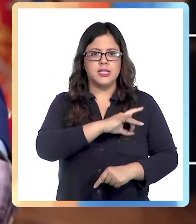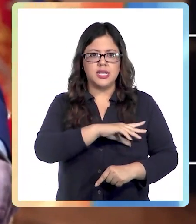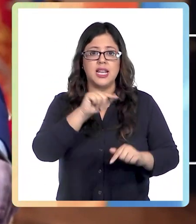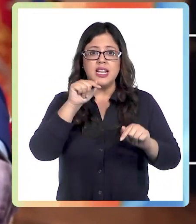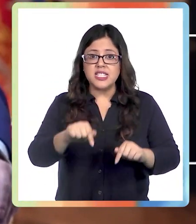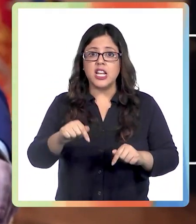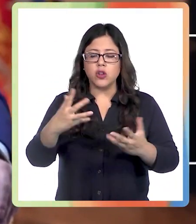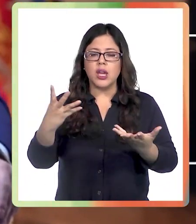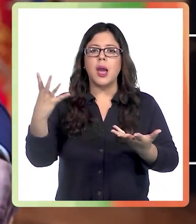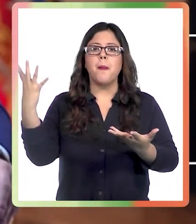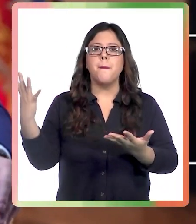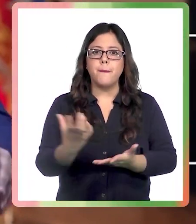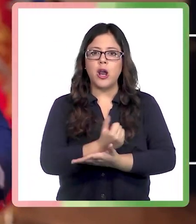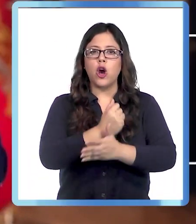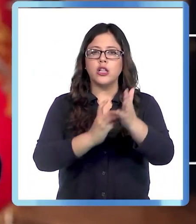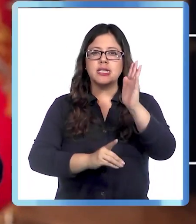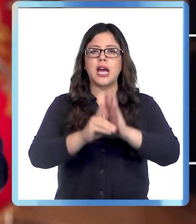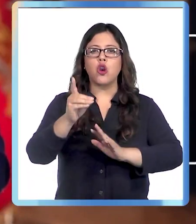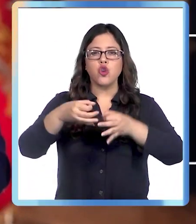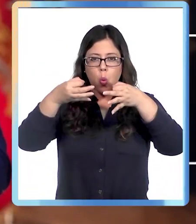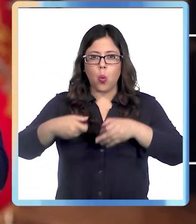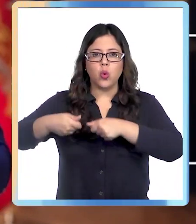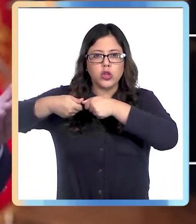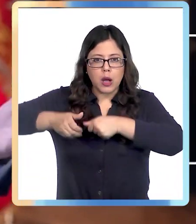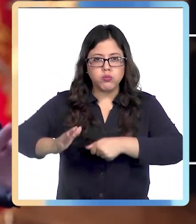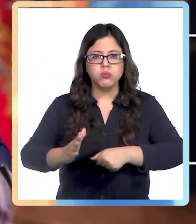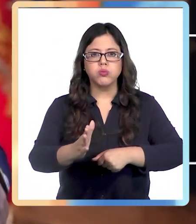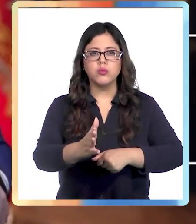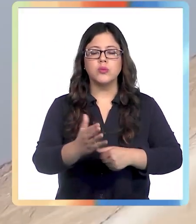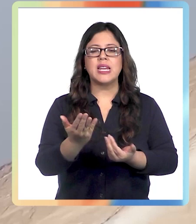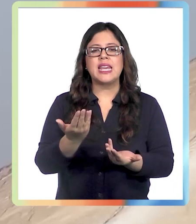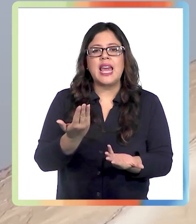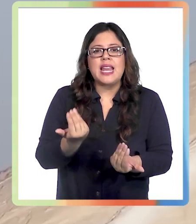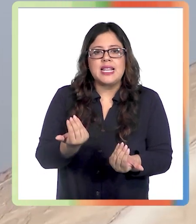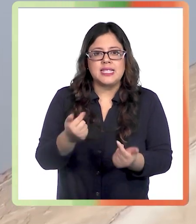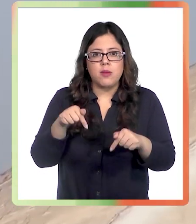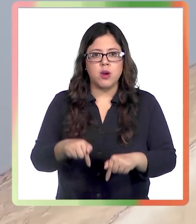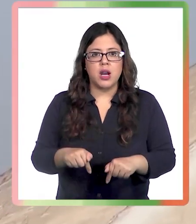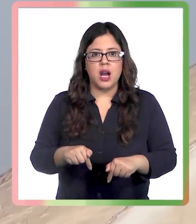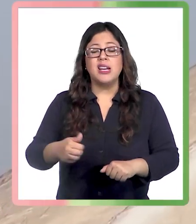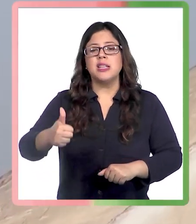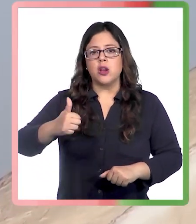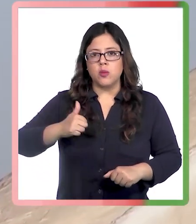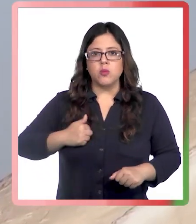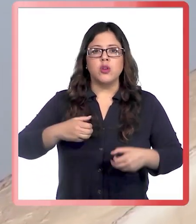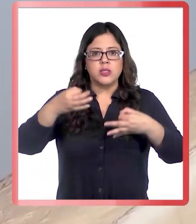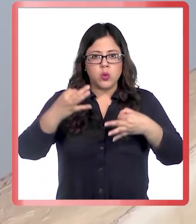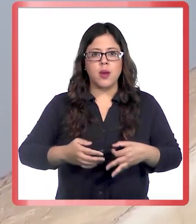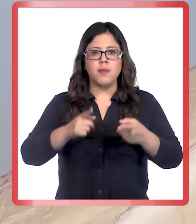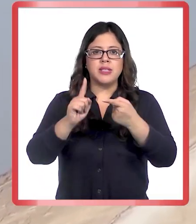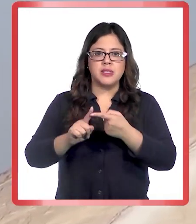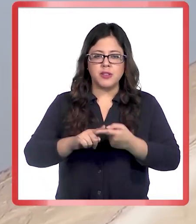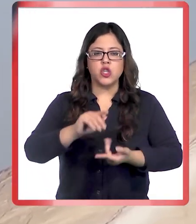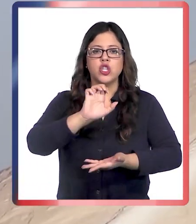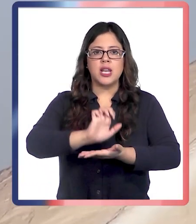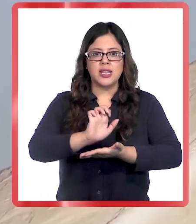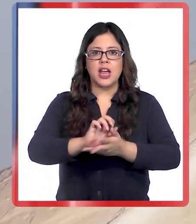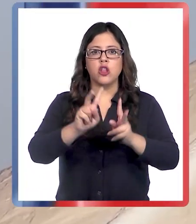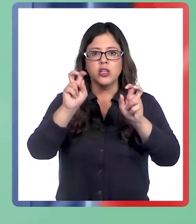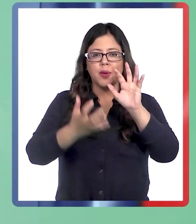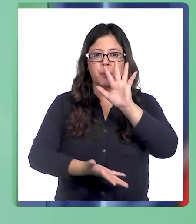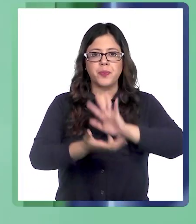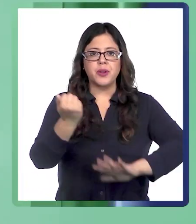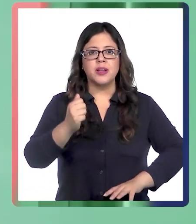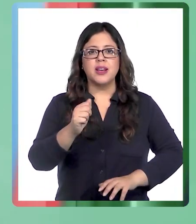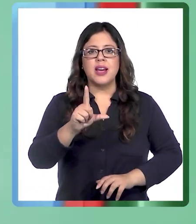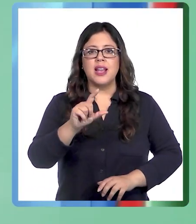concreto para alcanzar el desarrollo justo y sostenible que todos y todas anhelamos. De esta forma, cumplimos con asegurar la participación del Estado en